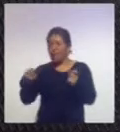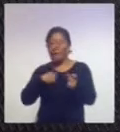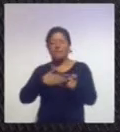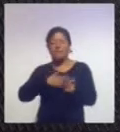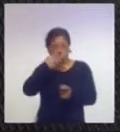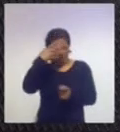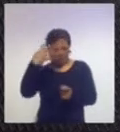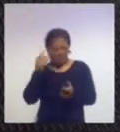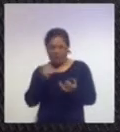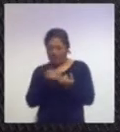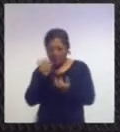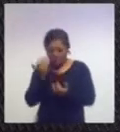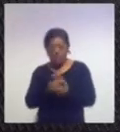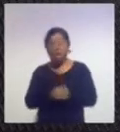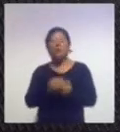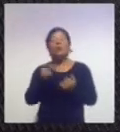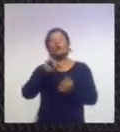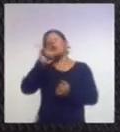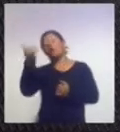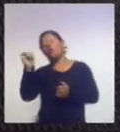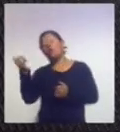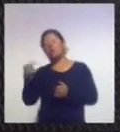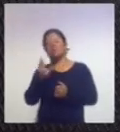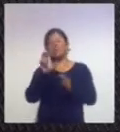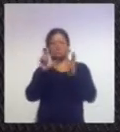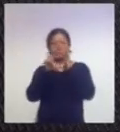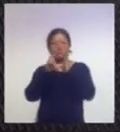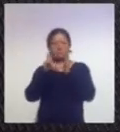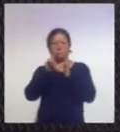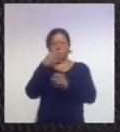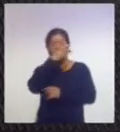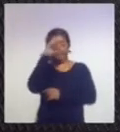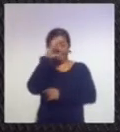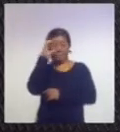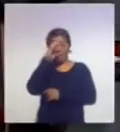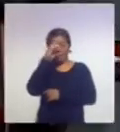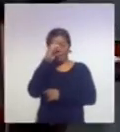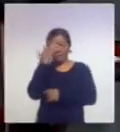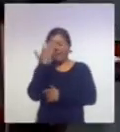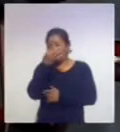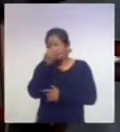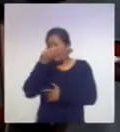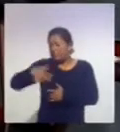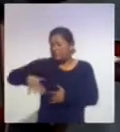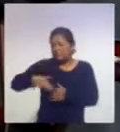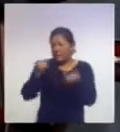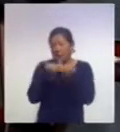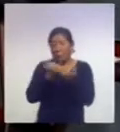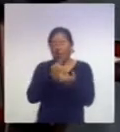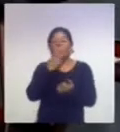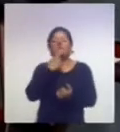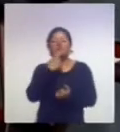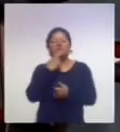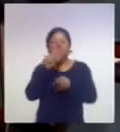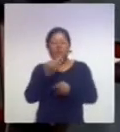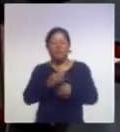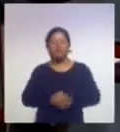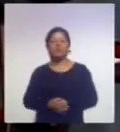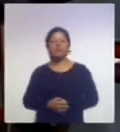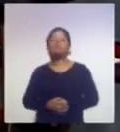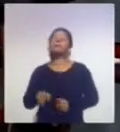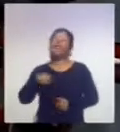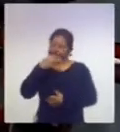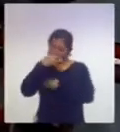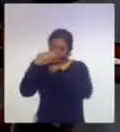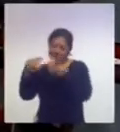Bien. Y una identificación con fotografía que esté vigente. Bien, entonces, pues sí, ya lo mencionaba, no hay ningún pretexto para no